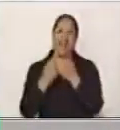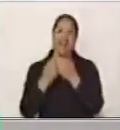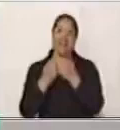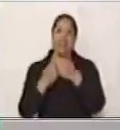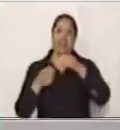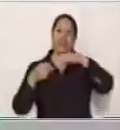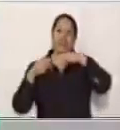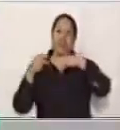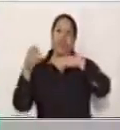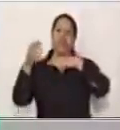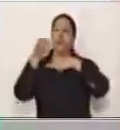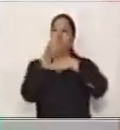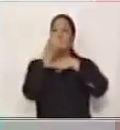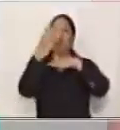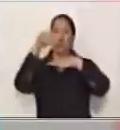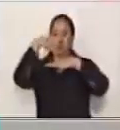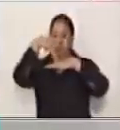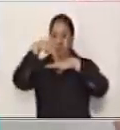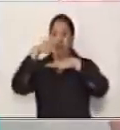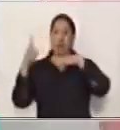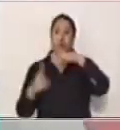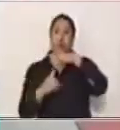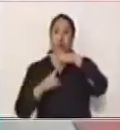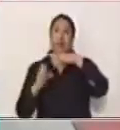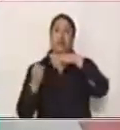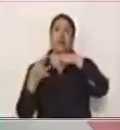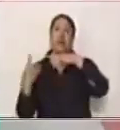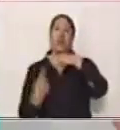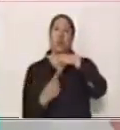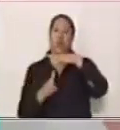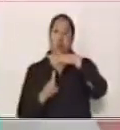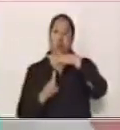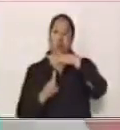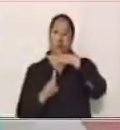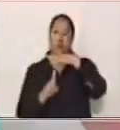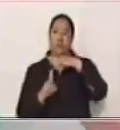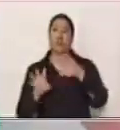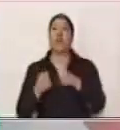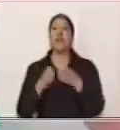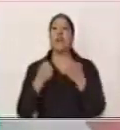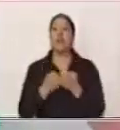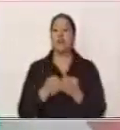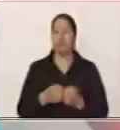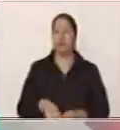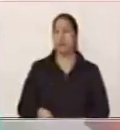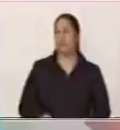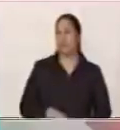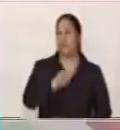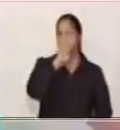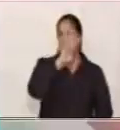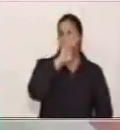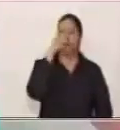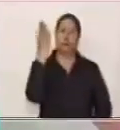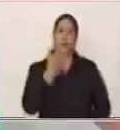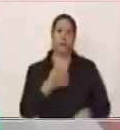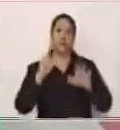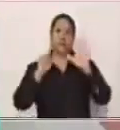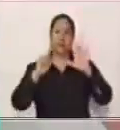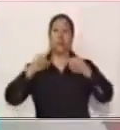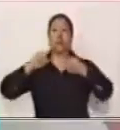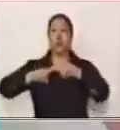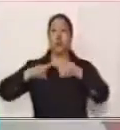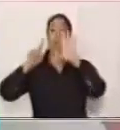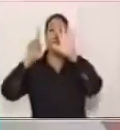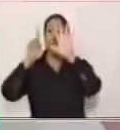1. Entonces decimos, 3 sextos por 7 enteros es igual a 3 sextos